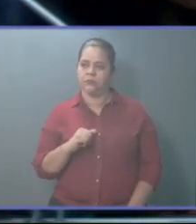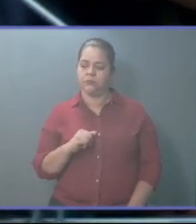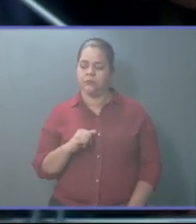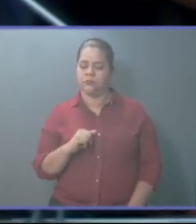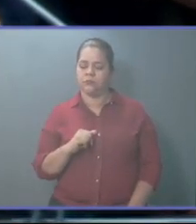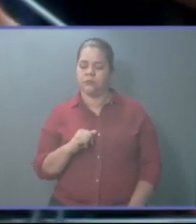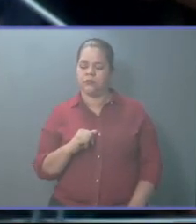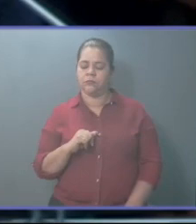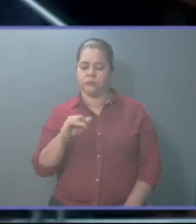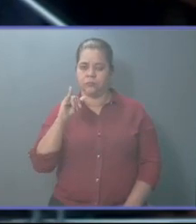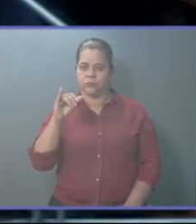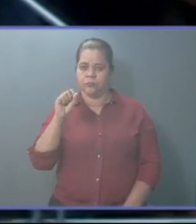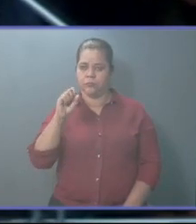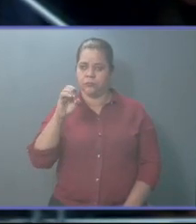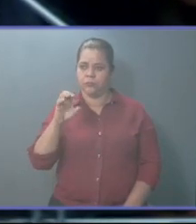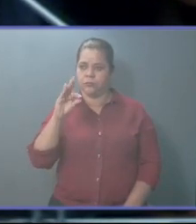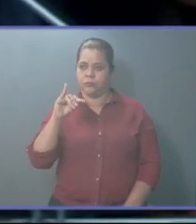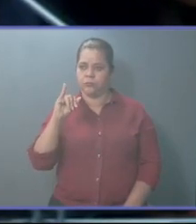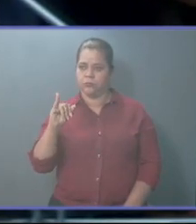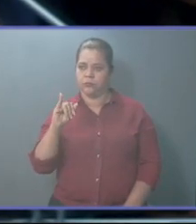está el ICEFE,